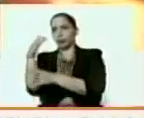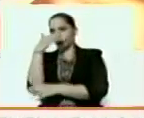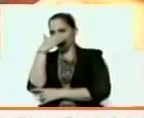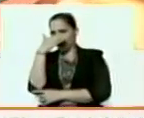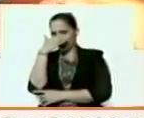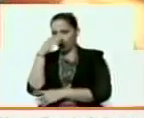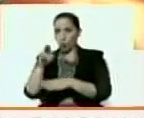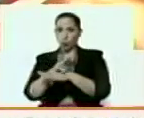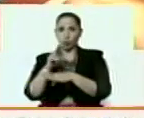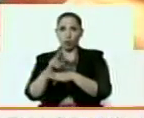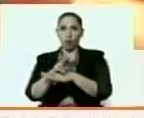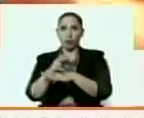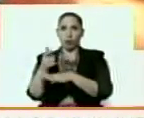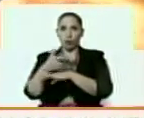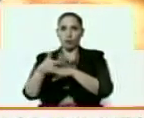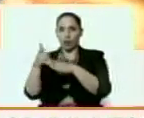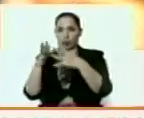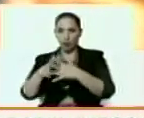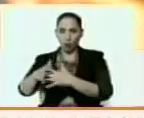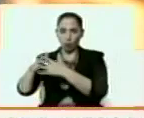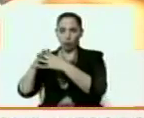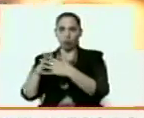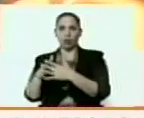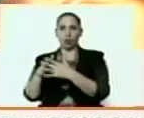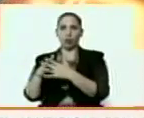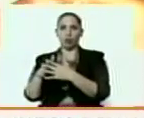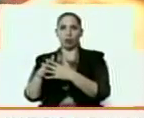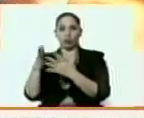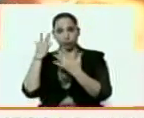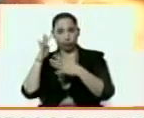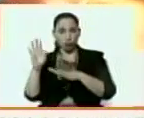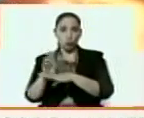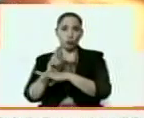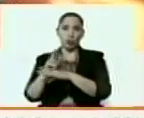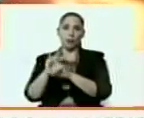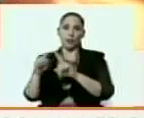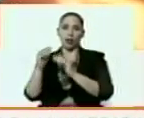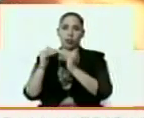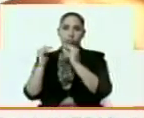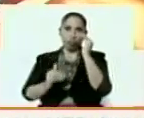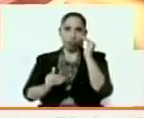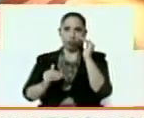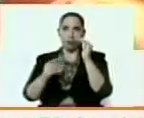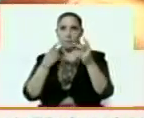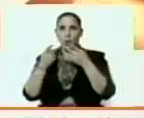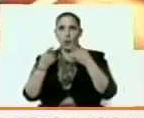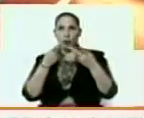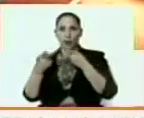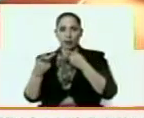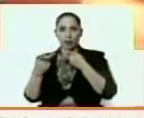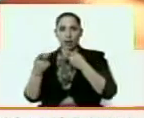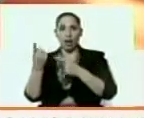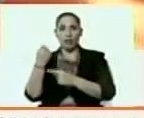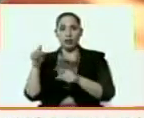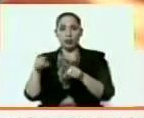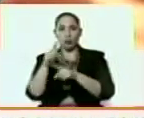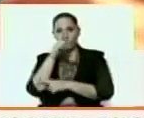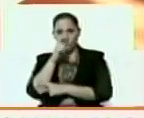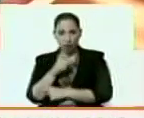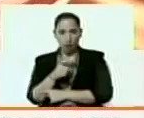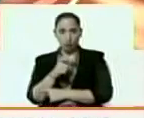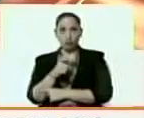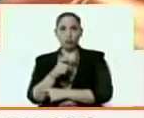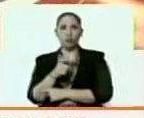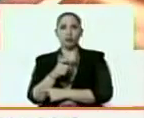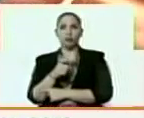está utilizando el gobierno de los Estados Unidos. Pretendieron usarla para la desestabilización política. Ayer se cumplió un año del intento